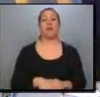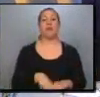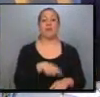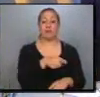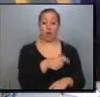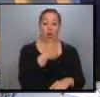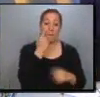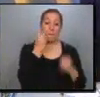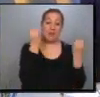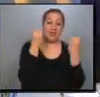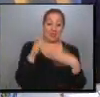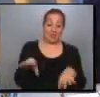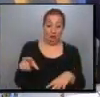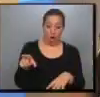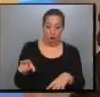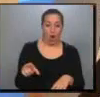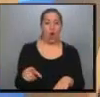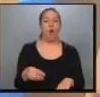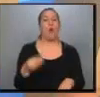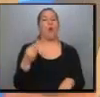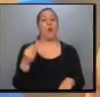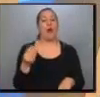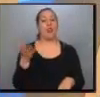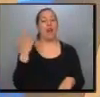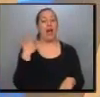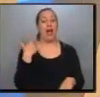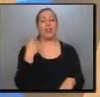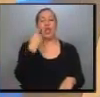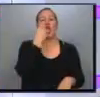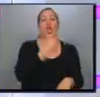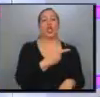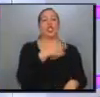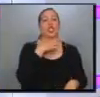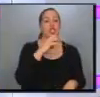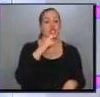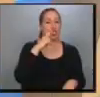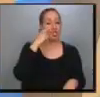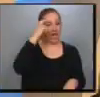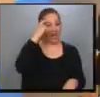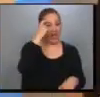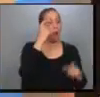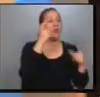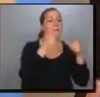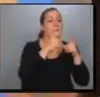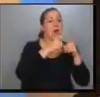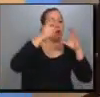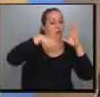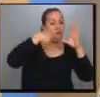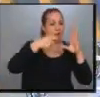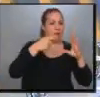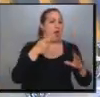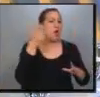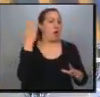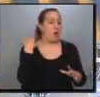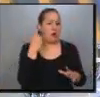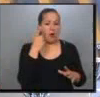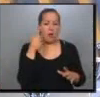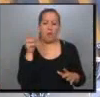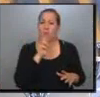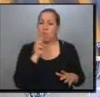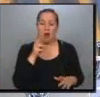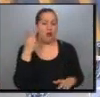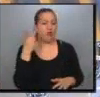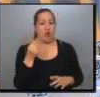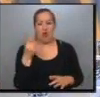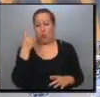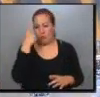Y él la deja a ella cuando en Señor y Señora Smith conoce a Angelina Jolie. De hecho, ella al principio se negaba a la separación, no lo podía ni